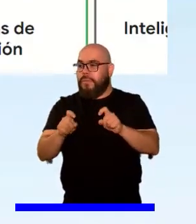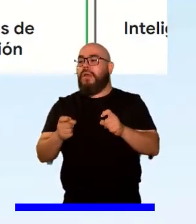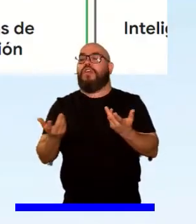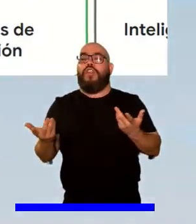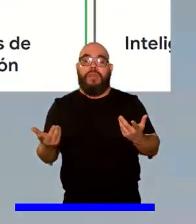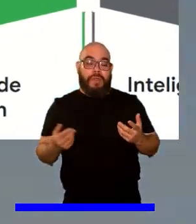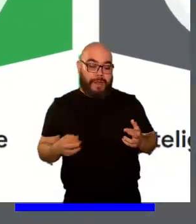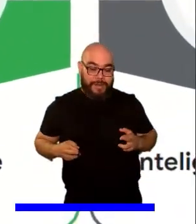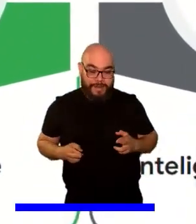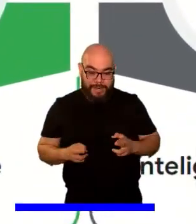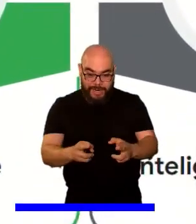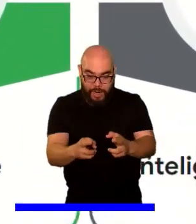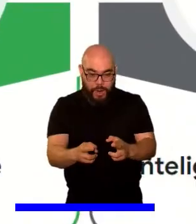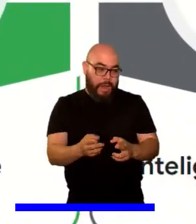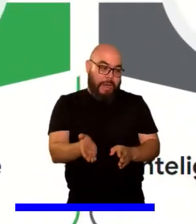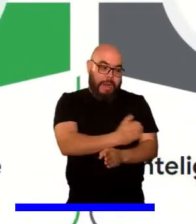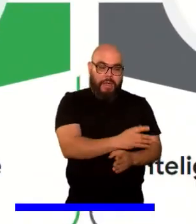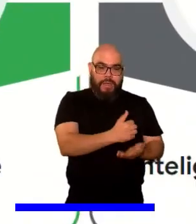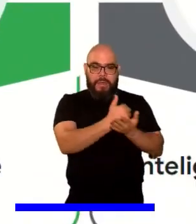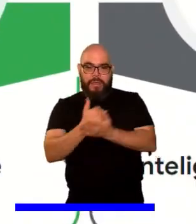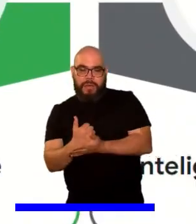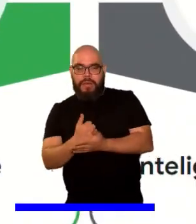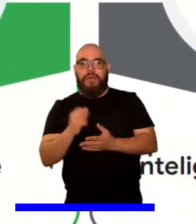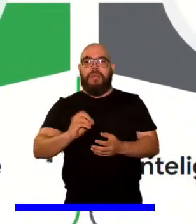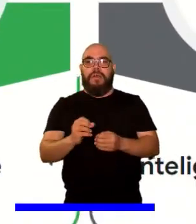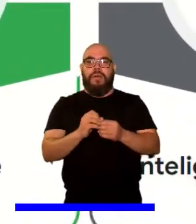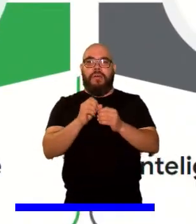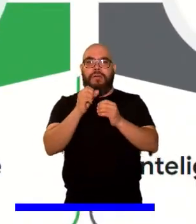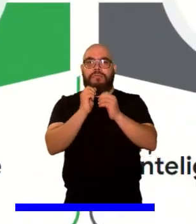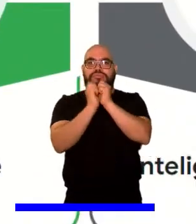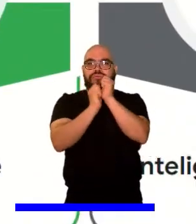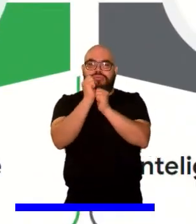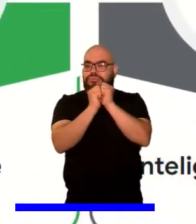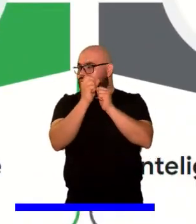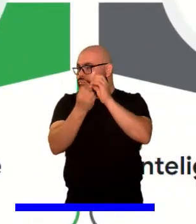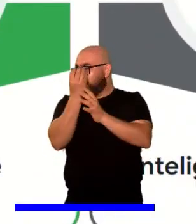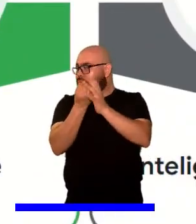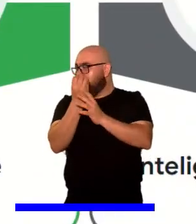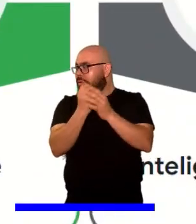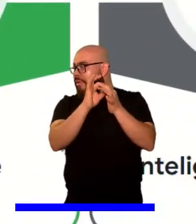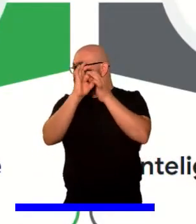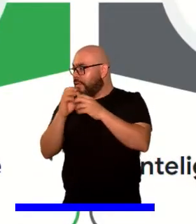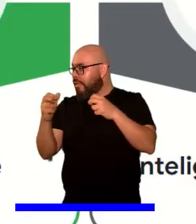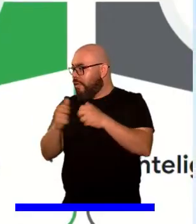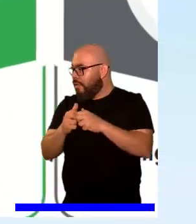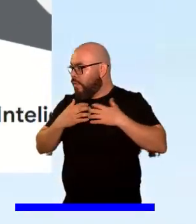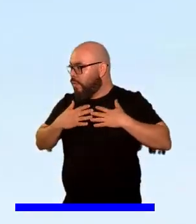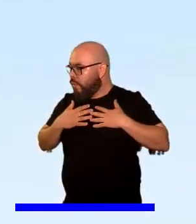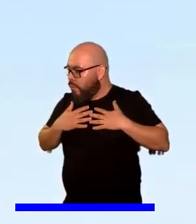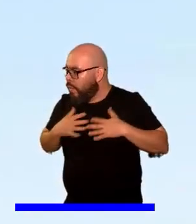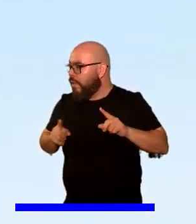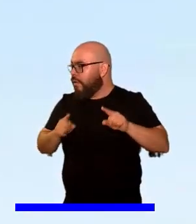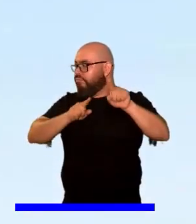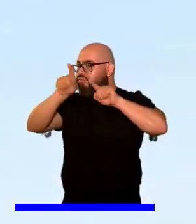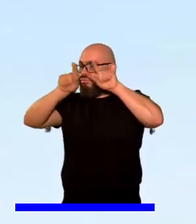al lado de la máquina que me está generando todo el vapor, sino que puedo llevar la potencia o la energía a cualquier lugar en donde yo la